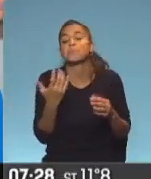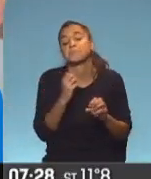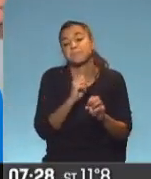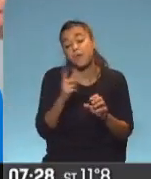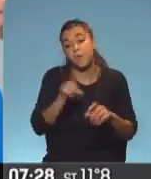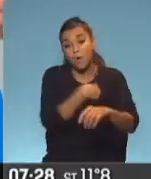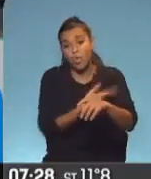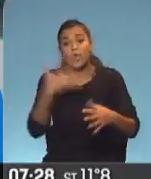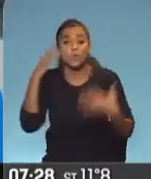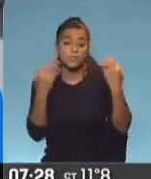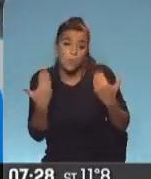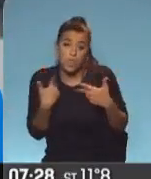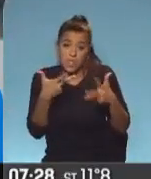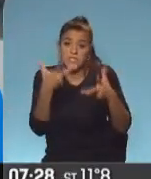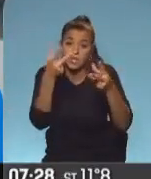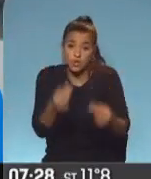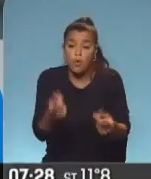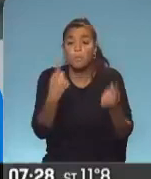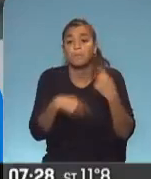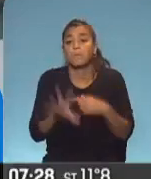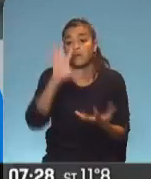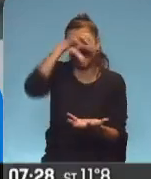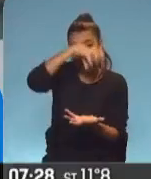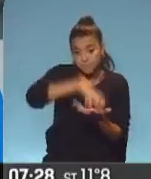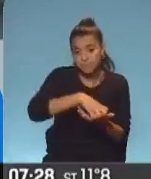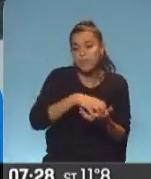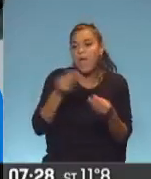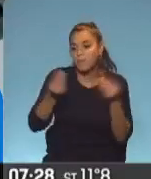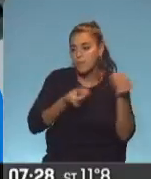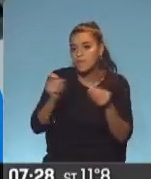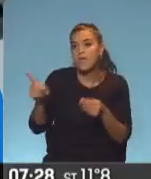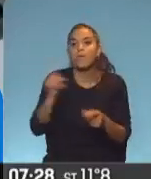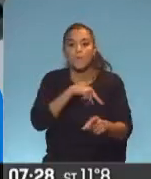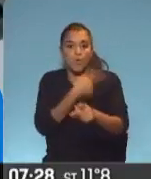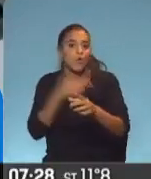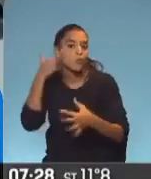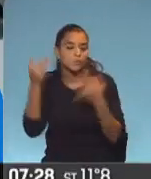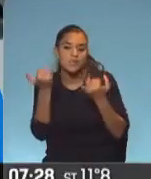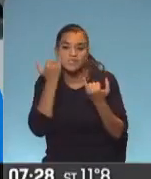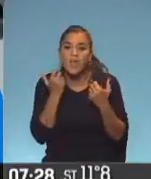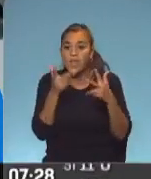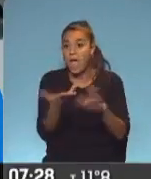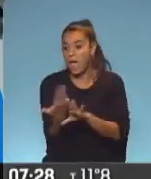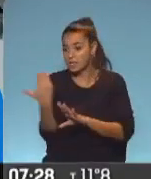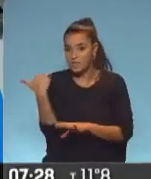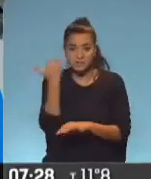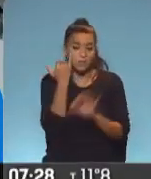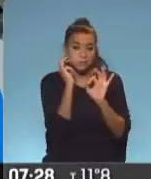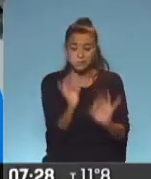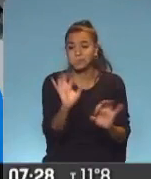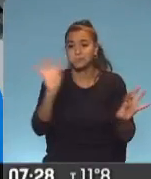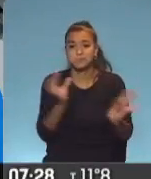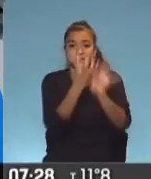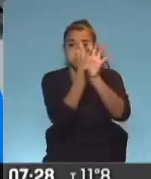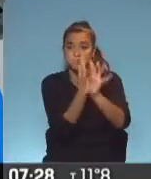el Poder Judicial que no es válido cuando el organismo que administra el Poder Judicial ya lo está haciendo. De hecho, ayer lo hizo y